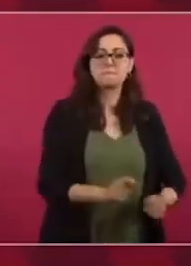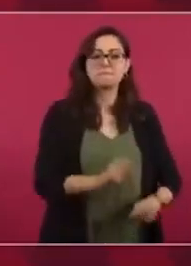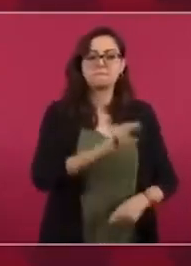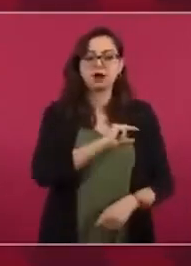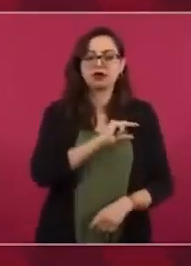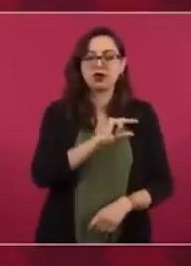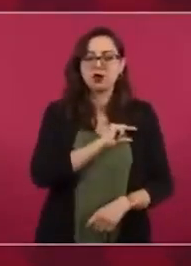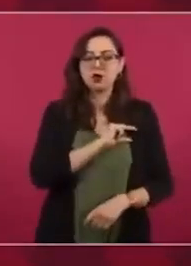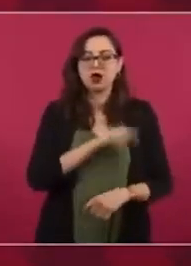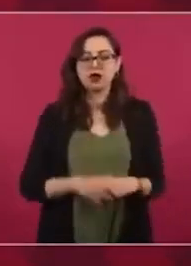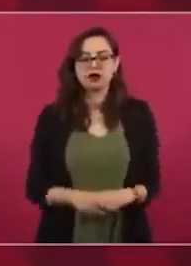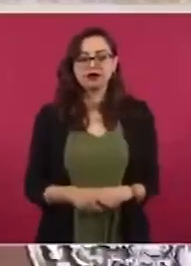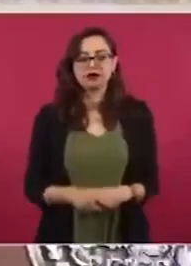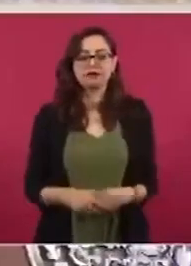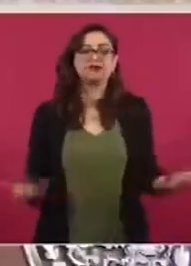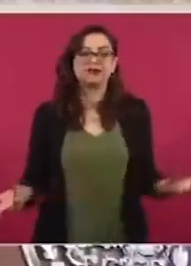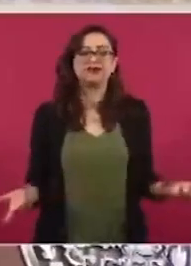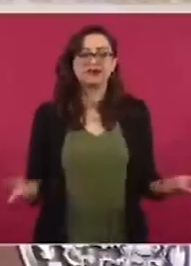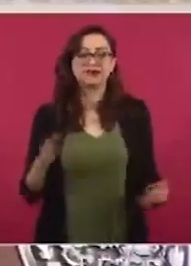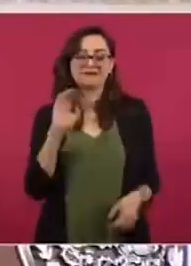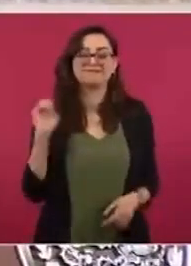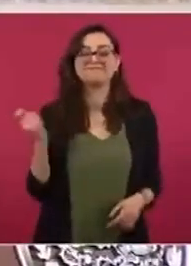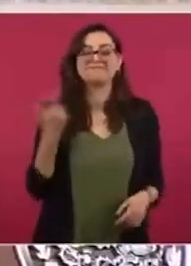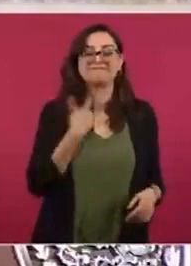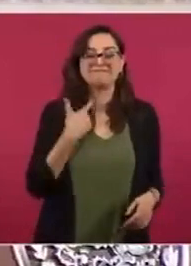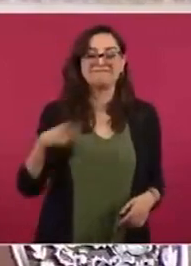porque el plan era destruir,